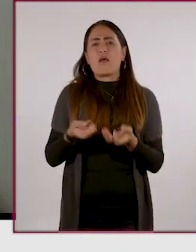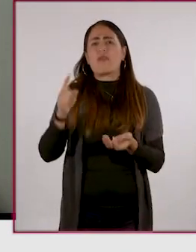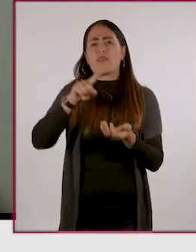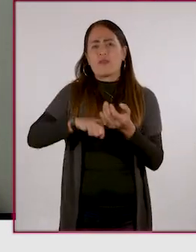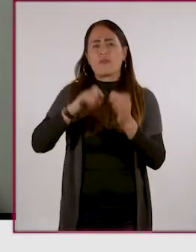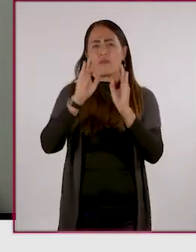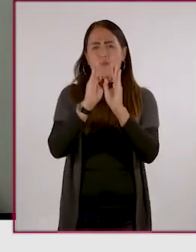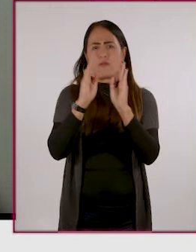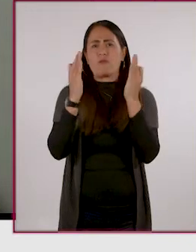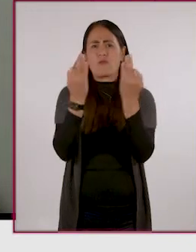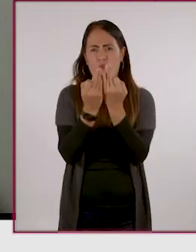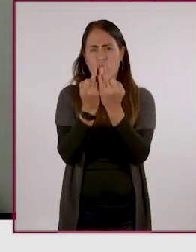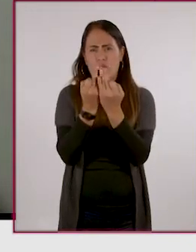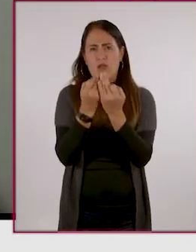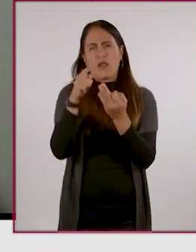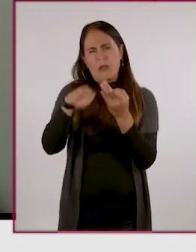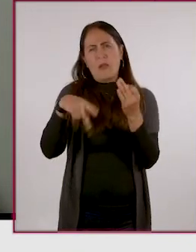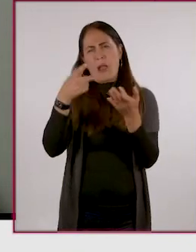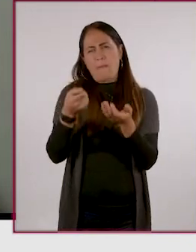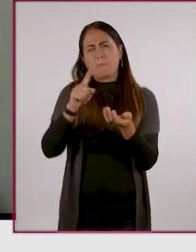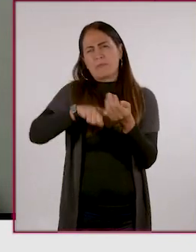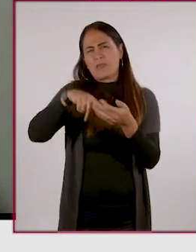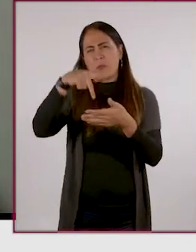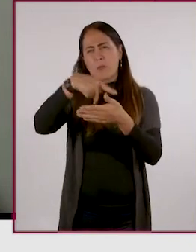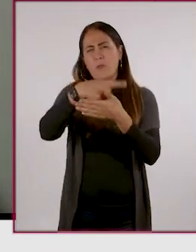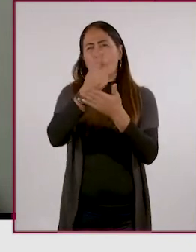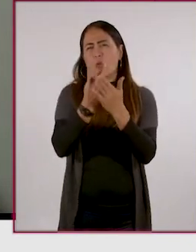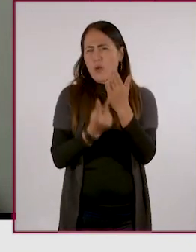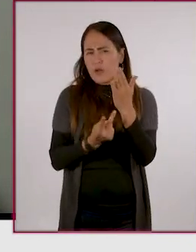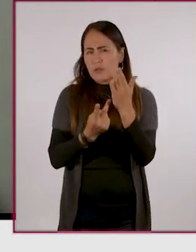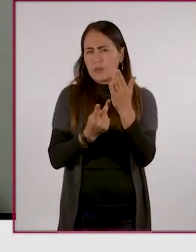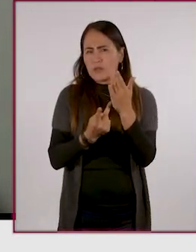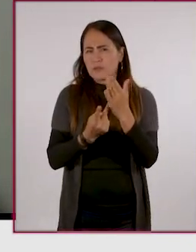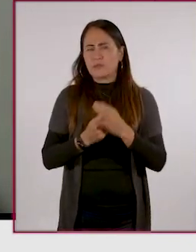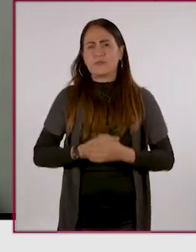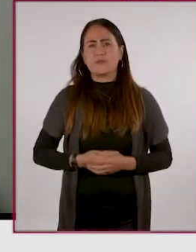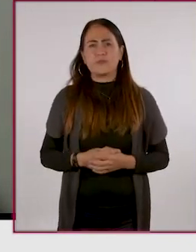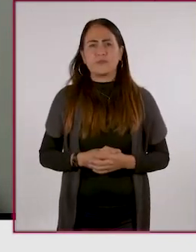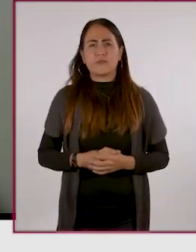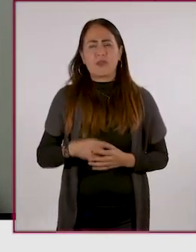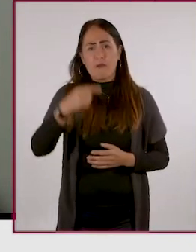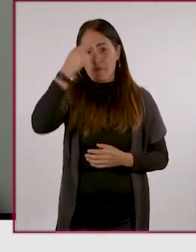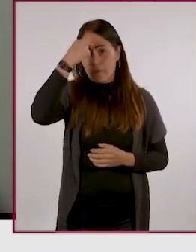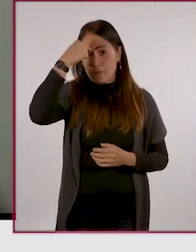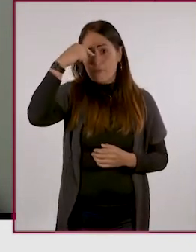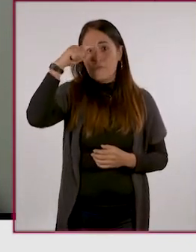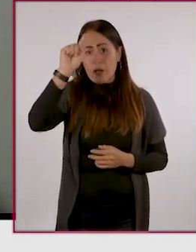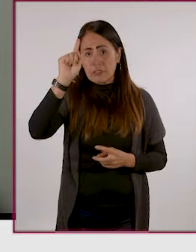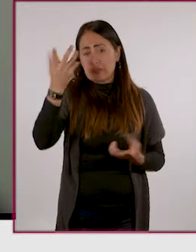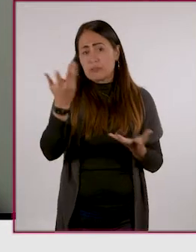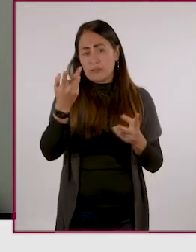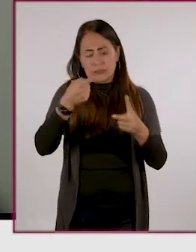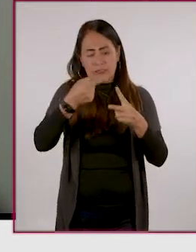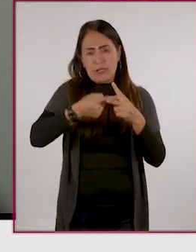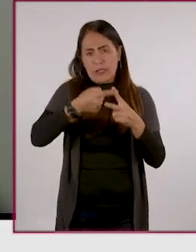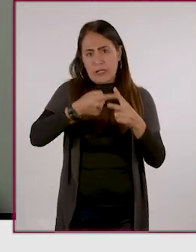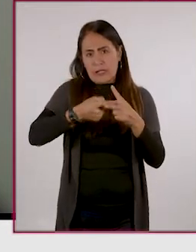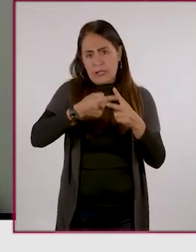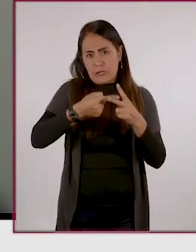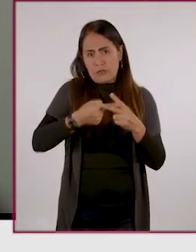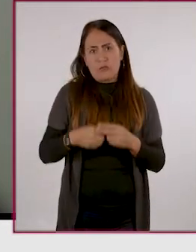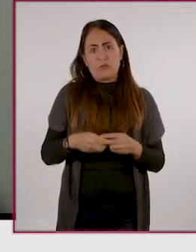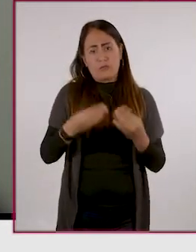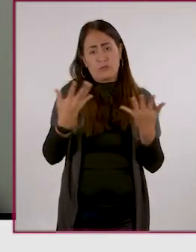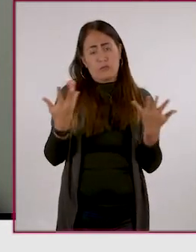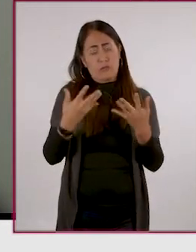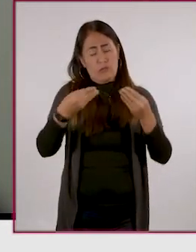hojas de cálculo son las funciones, ¿no? O sea, las funciones son pues, estos pequeños programas que nos permiten, que nos